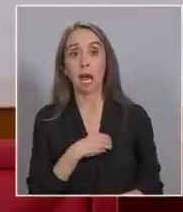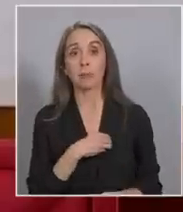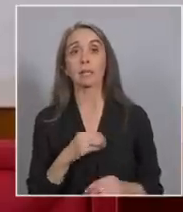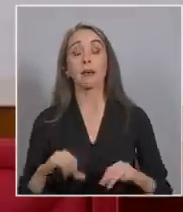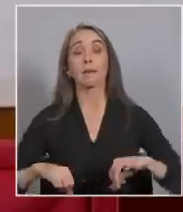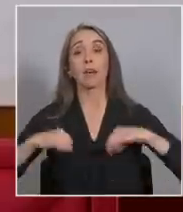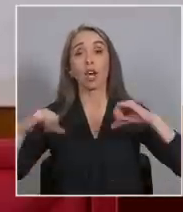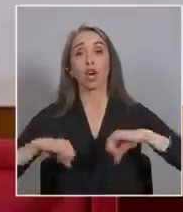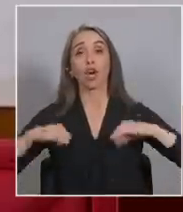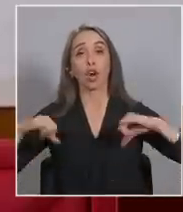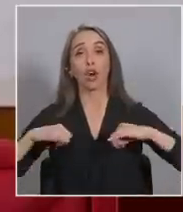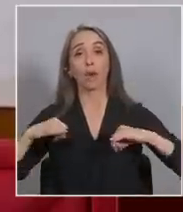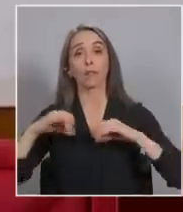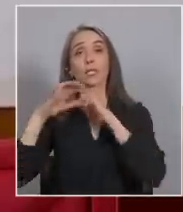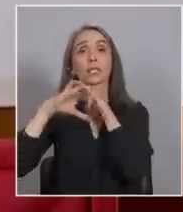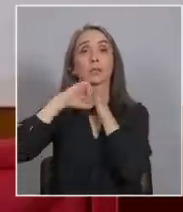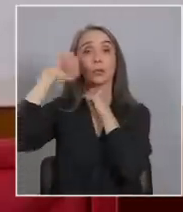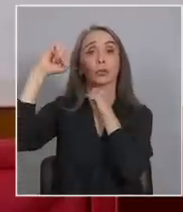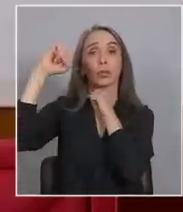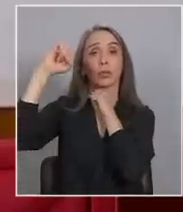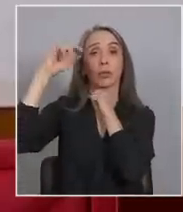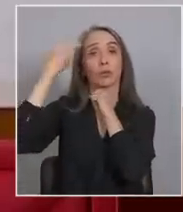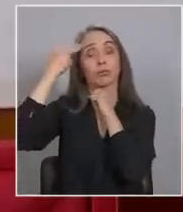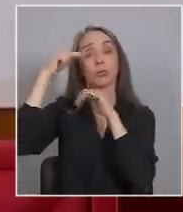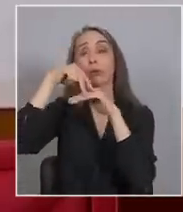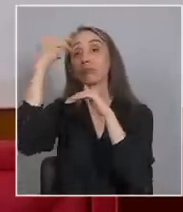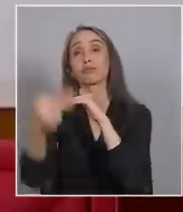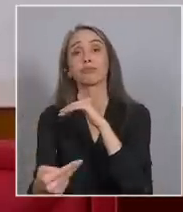de jóvenes que se han quitado la vida.